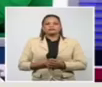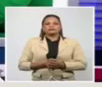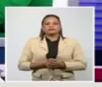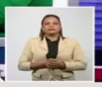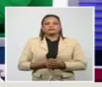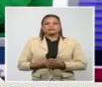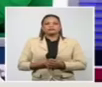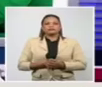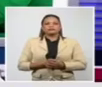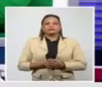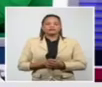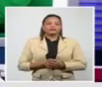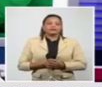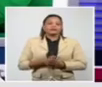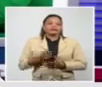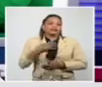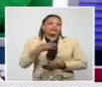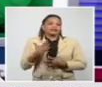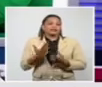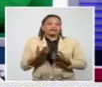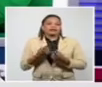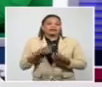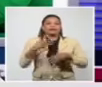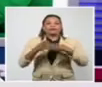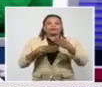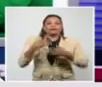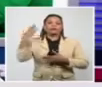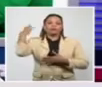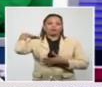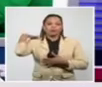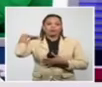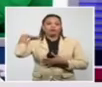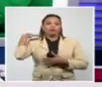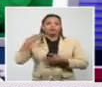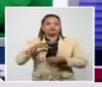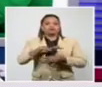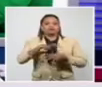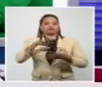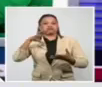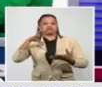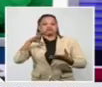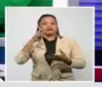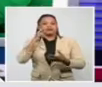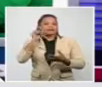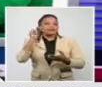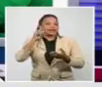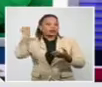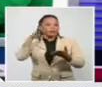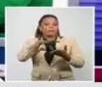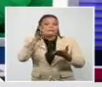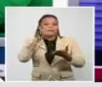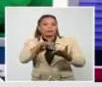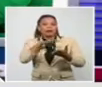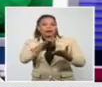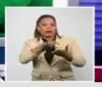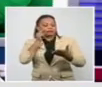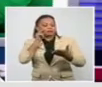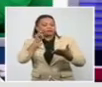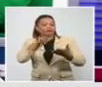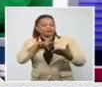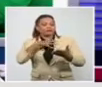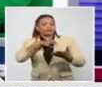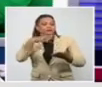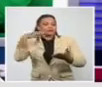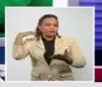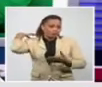Claro, tenía ya lesiones inflamatorias que se veían en rayos X, difusas en ambos campos pulmonares,